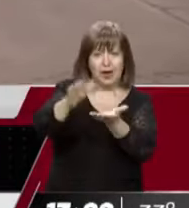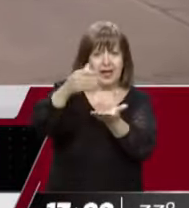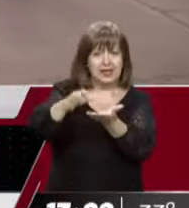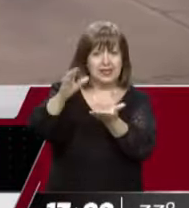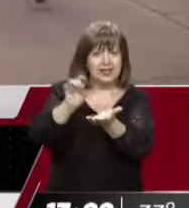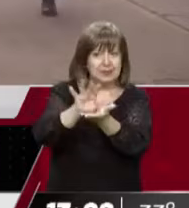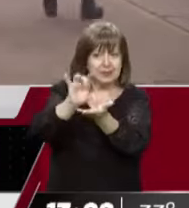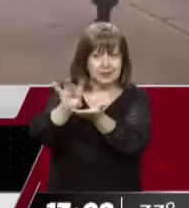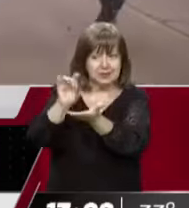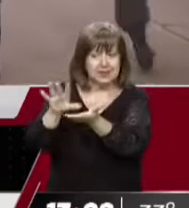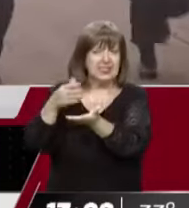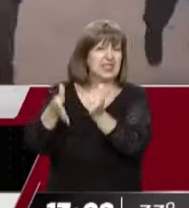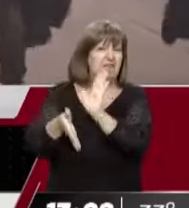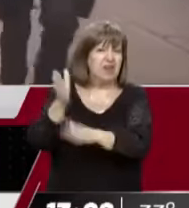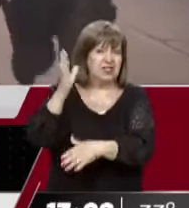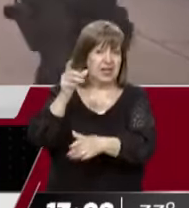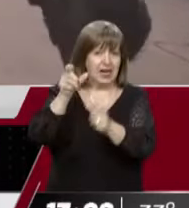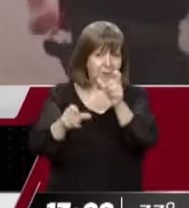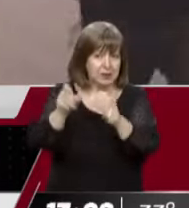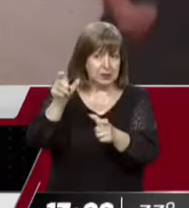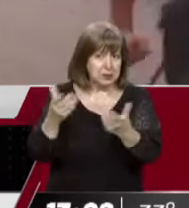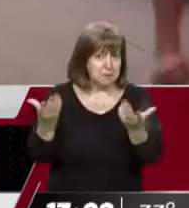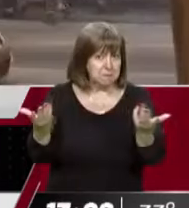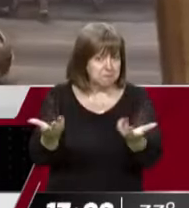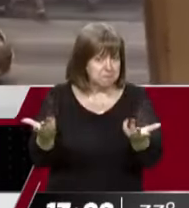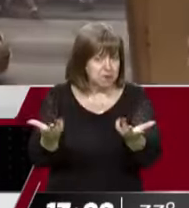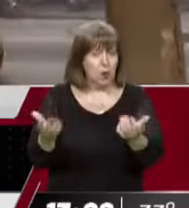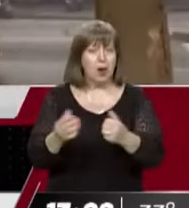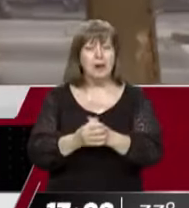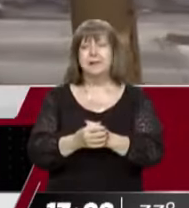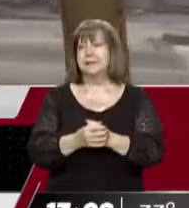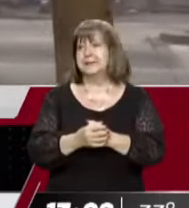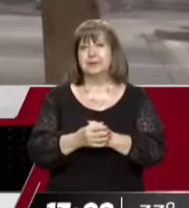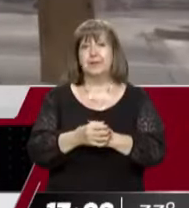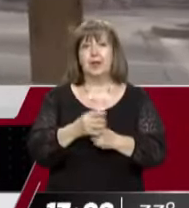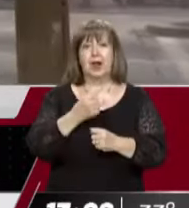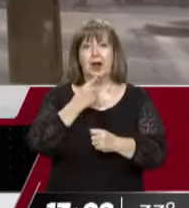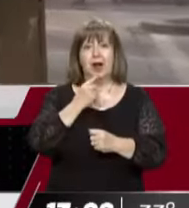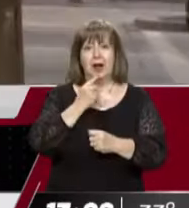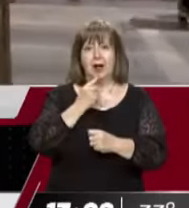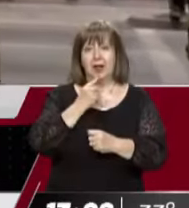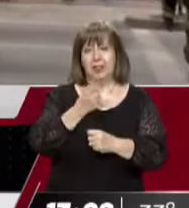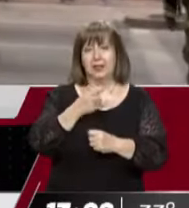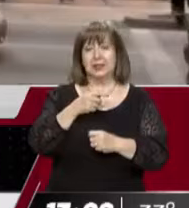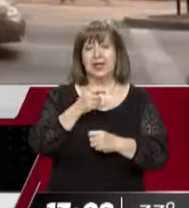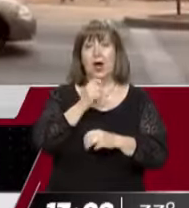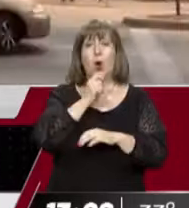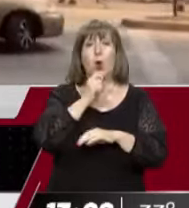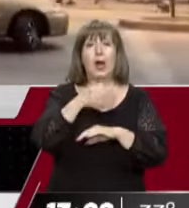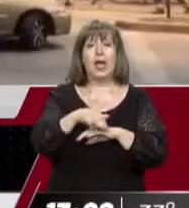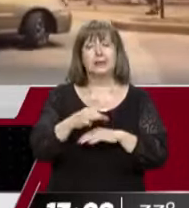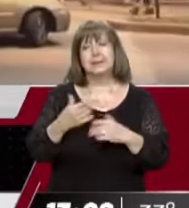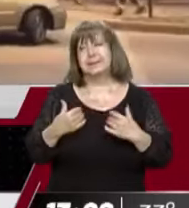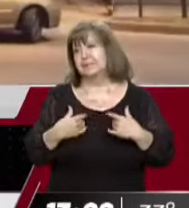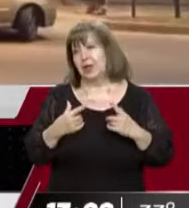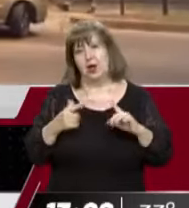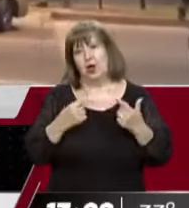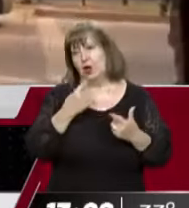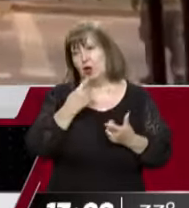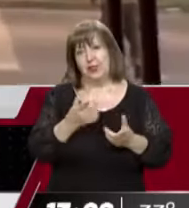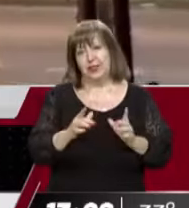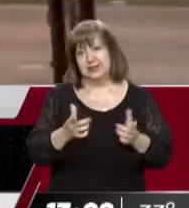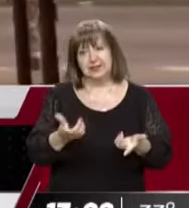Claro, esa es una de las teorías más fuertes, pero no hay nadie o ninguna investigación diciendo hay un empresario inmobiliario, ¿me explico?